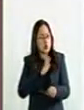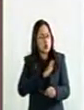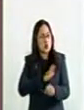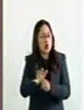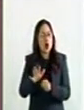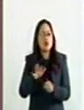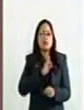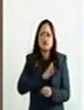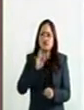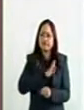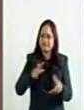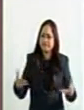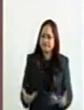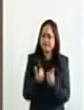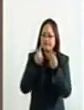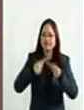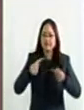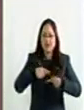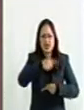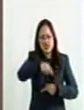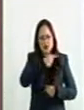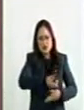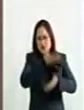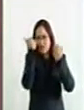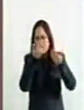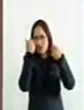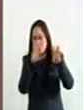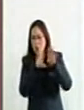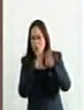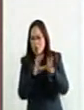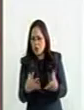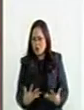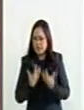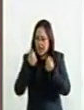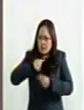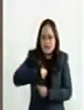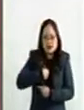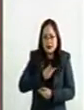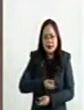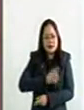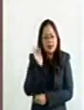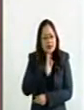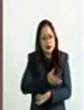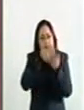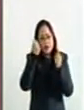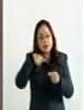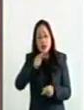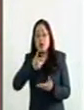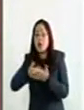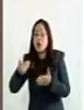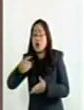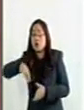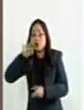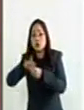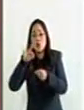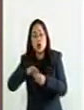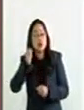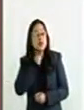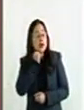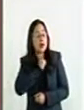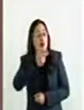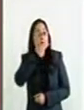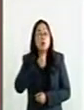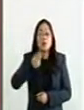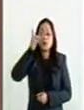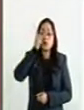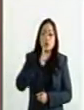probablemente ni siquiera se enterarían de su sacrificio. Con nuestro voto a favor, las senadoras y senadores